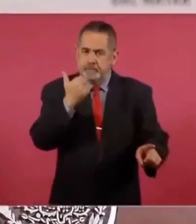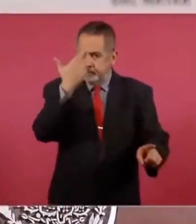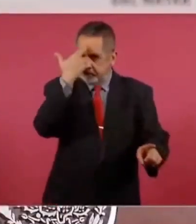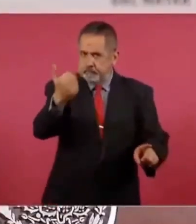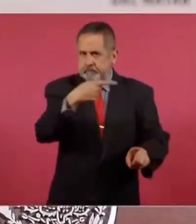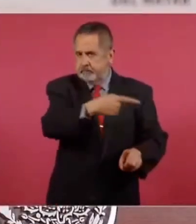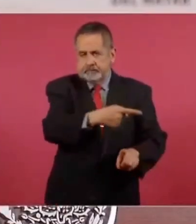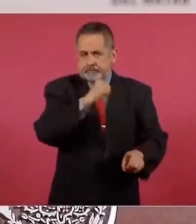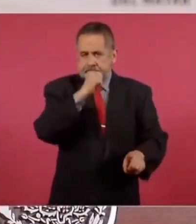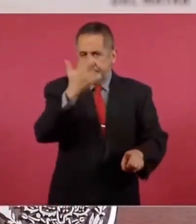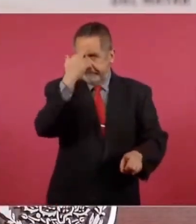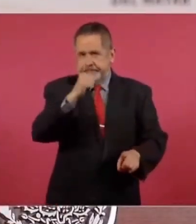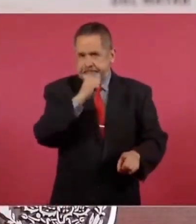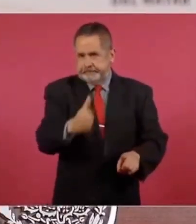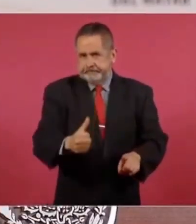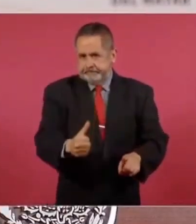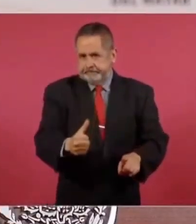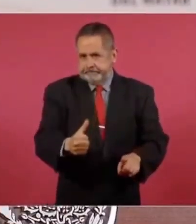razón,